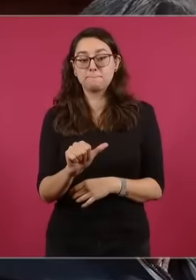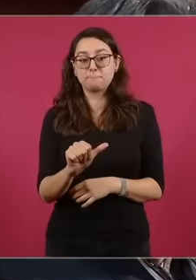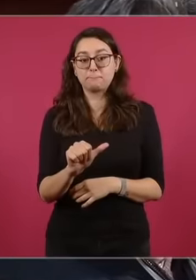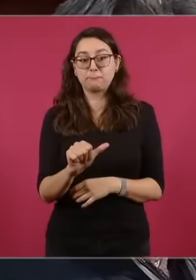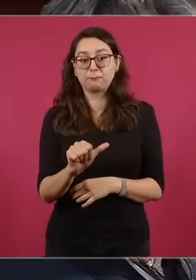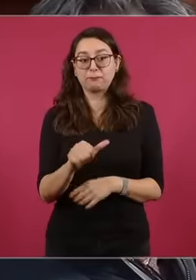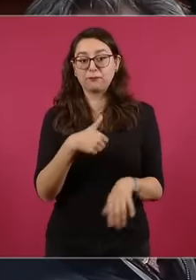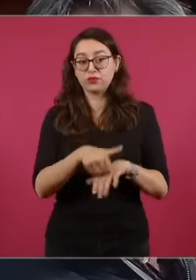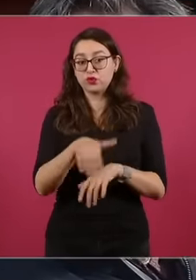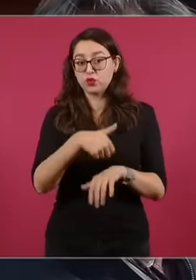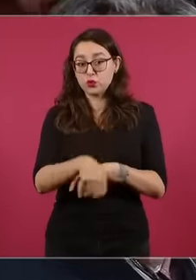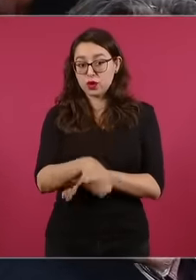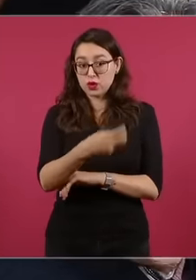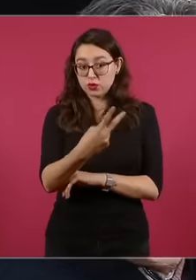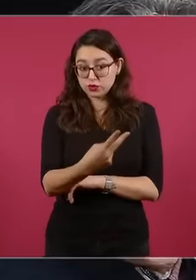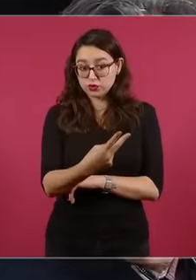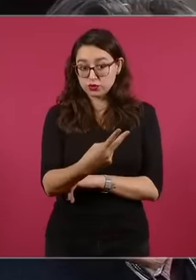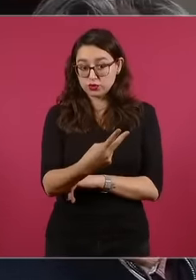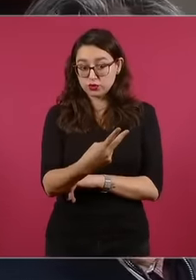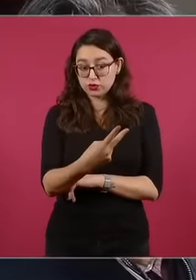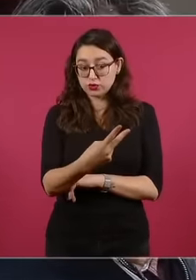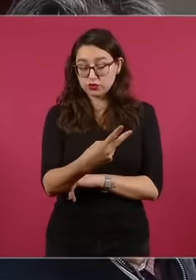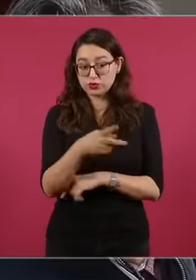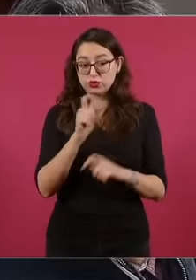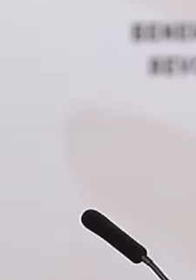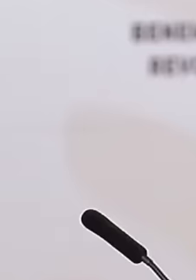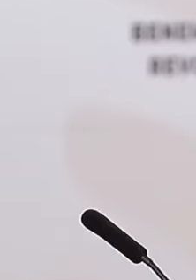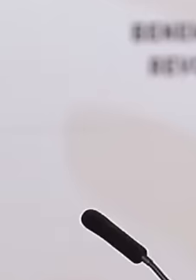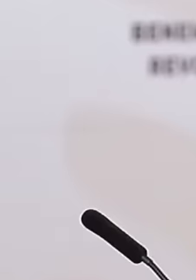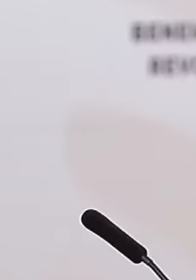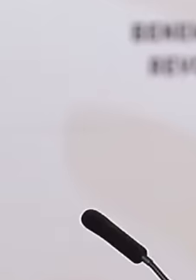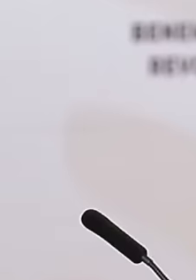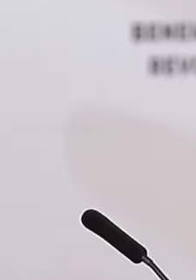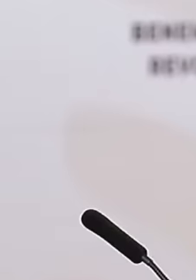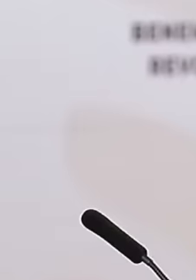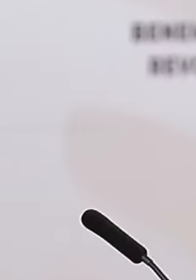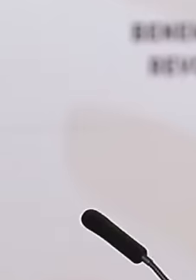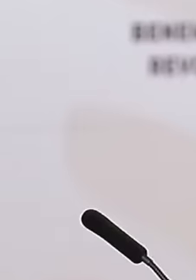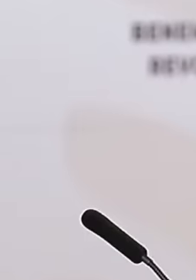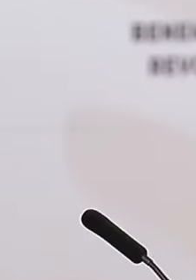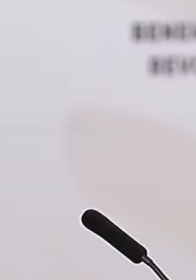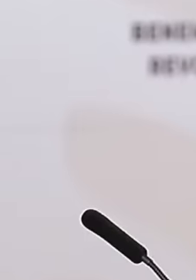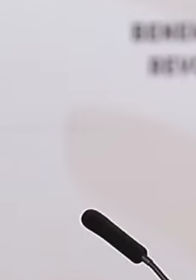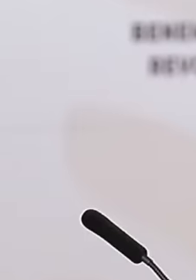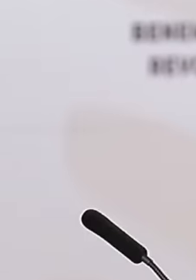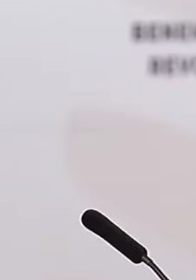Federal número 2, a cargo de Juana Contreras Morales,